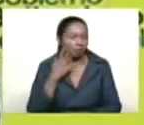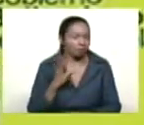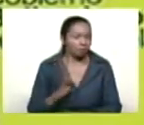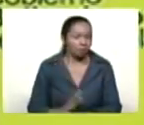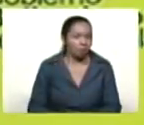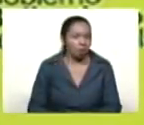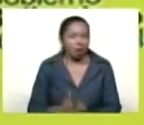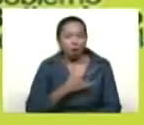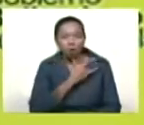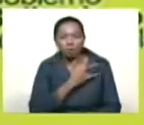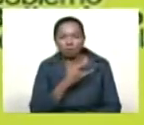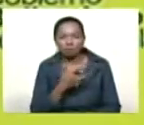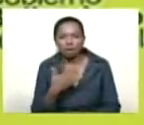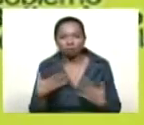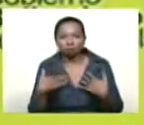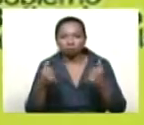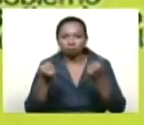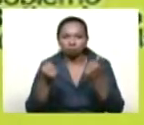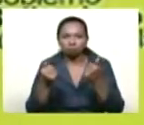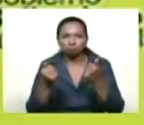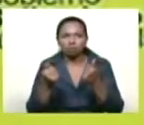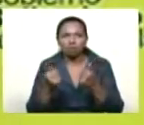la Universidad Salvador Allende,